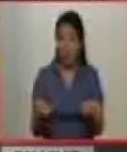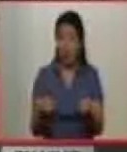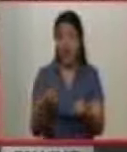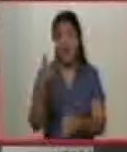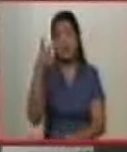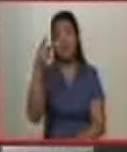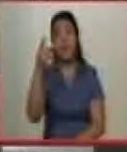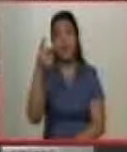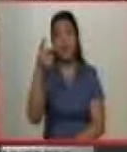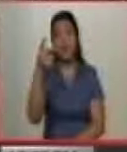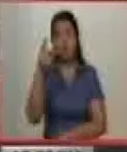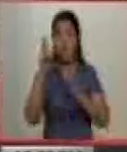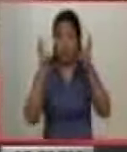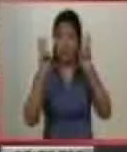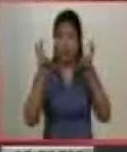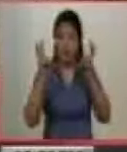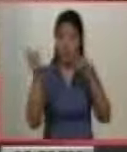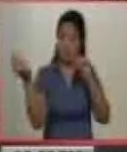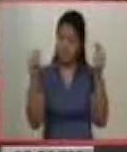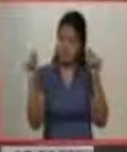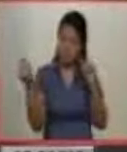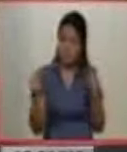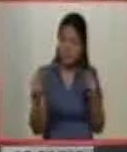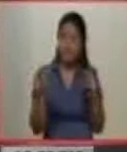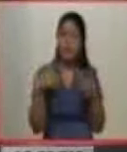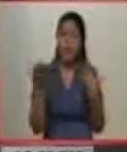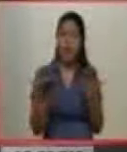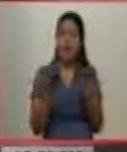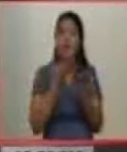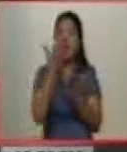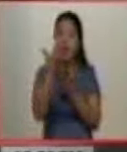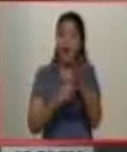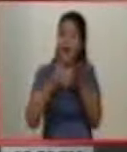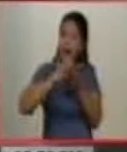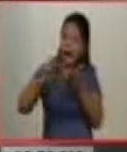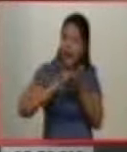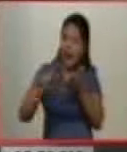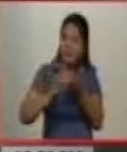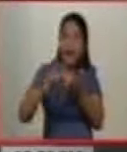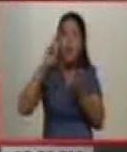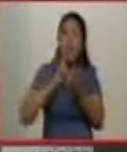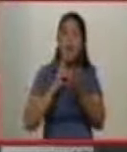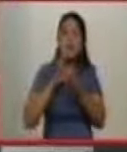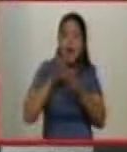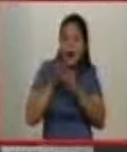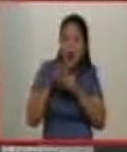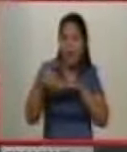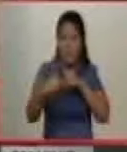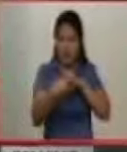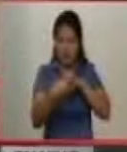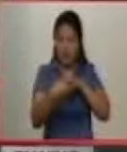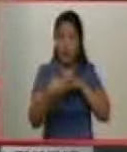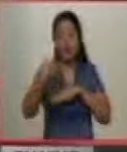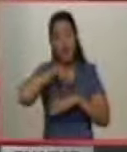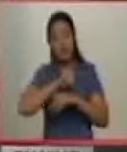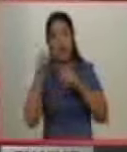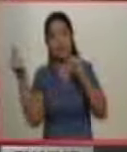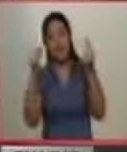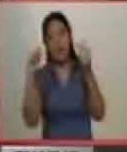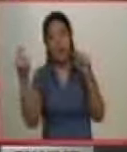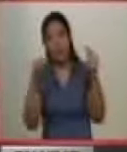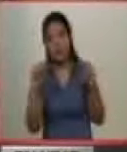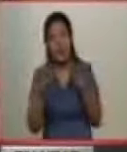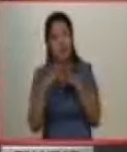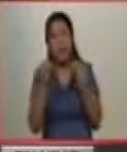segundo punto de nuestra agenda del congreso, que sería la Carta de Jamaica, donde estamos debatiendo y discutiendo toda esa hermosa carta que nos dio